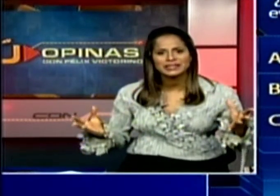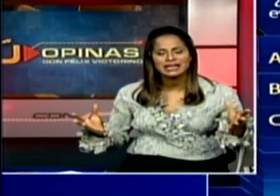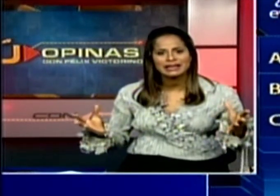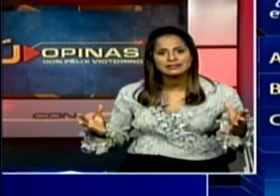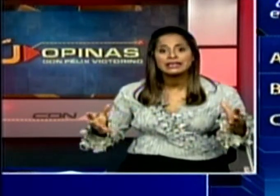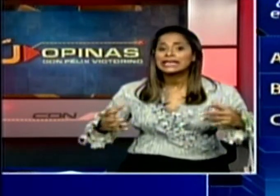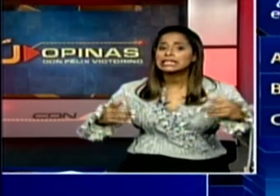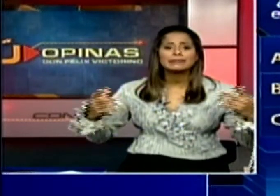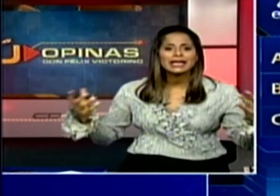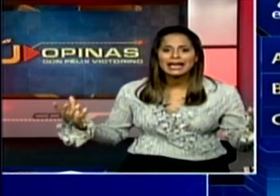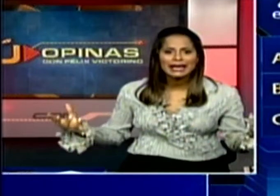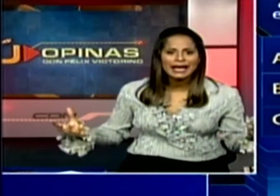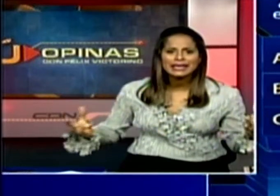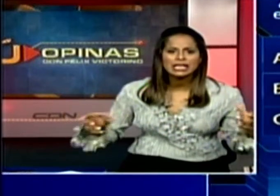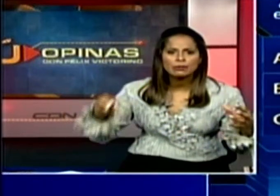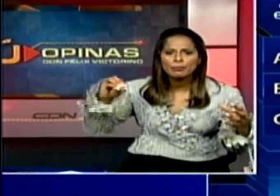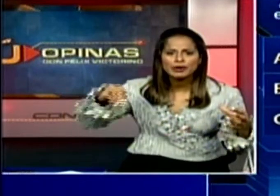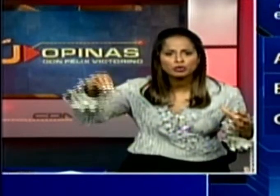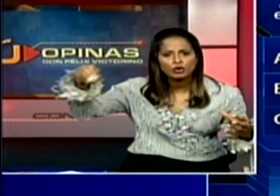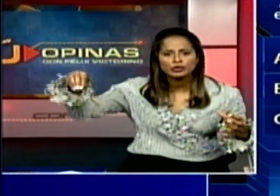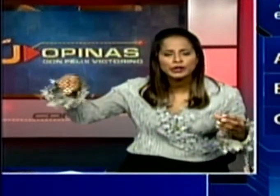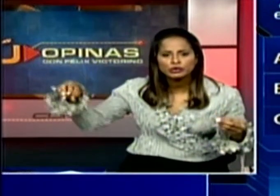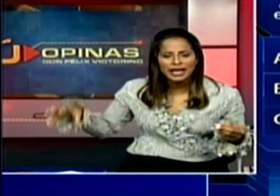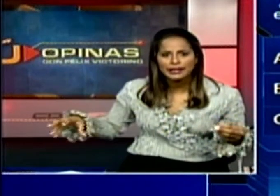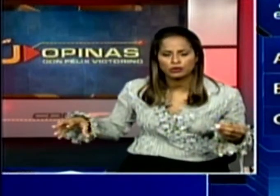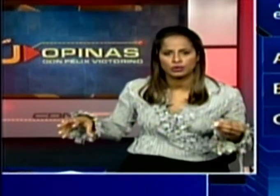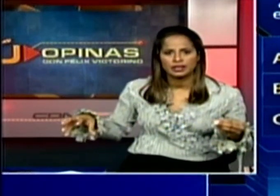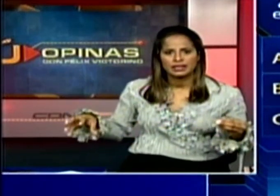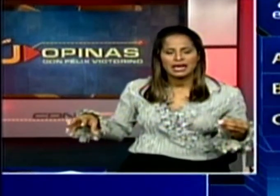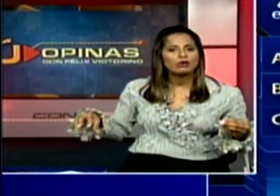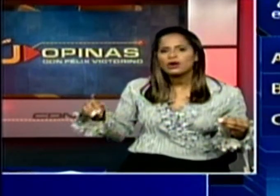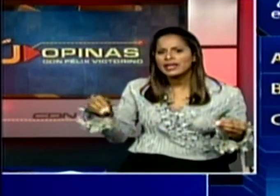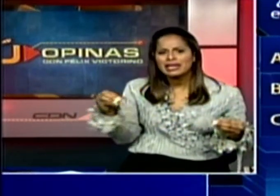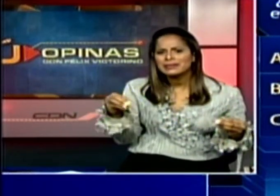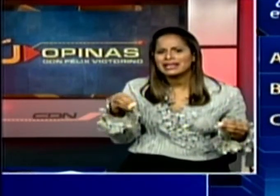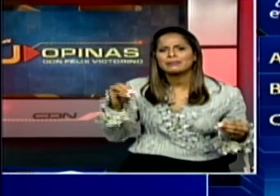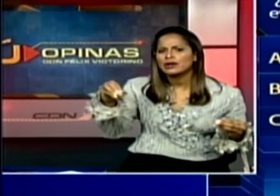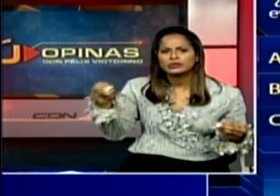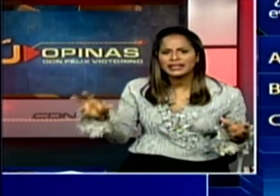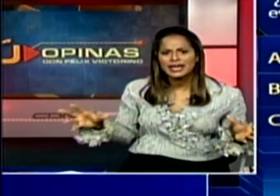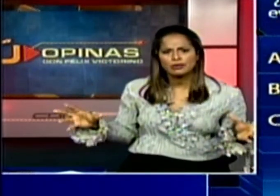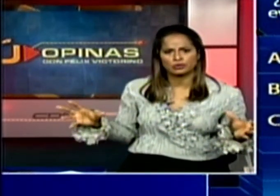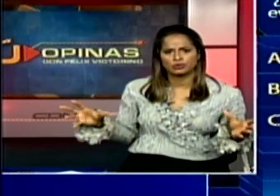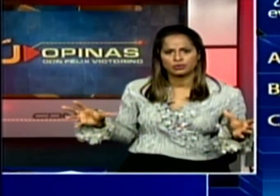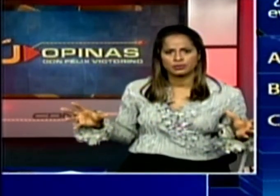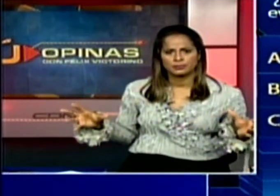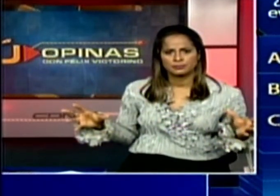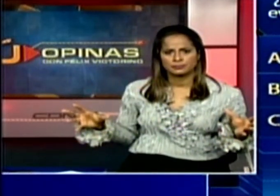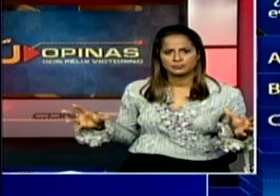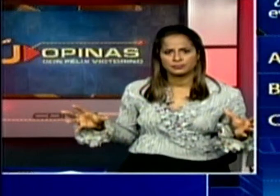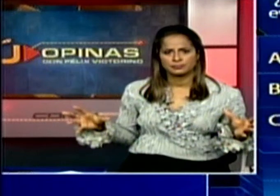los hospitales, y también en la calle generamos menos focos de contagio. Ahora lo que hay que evitar, más contagiados.